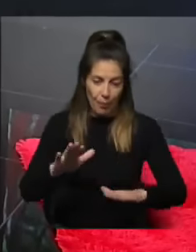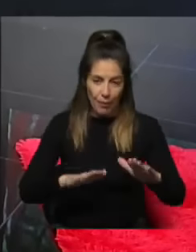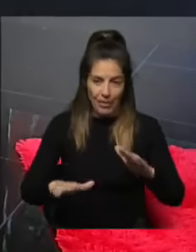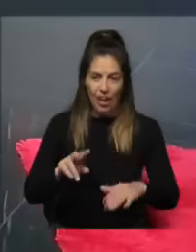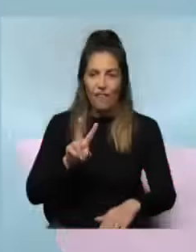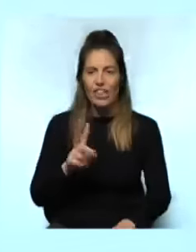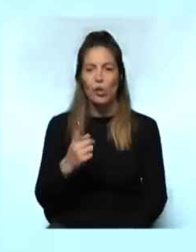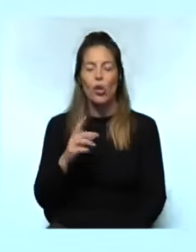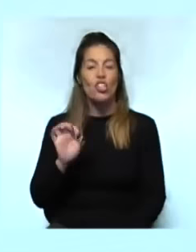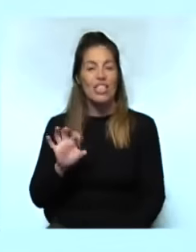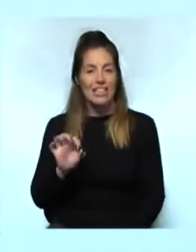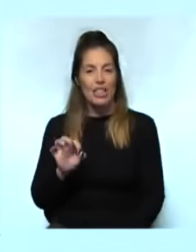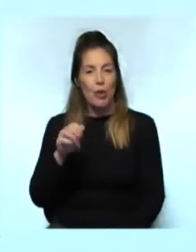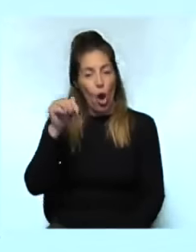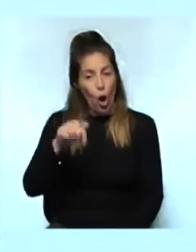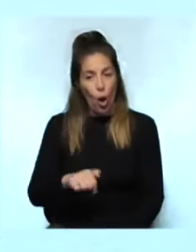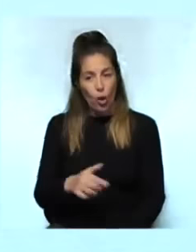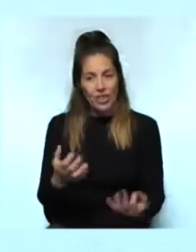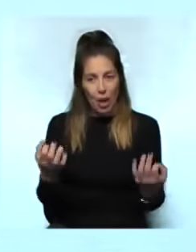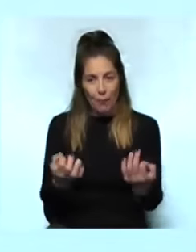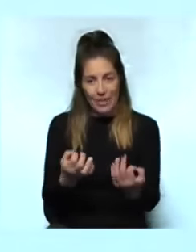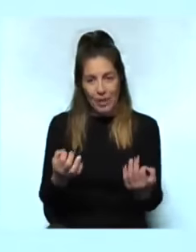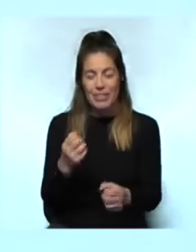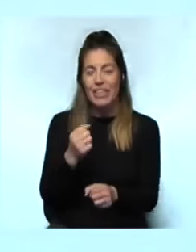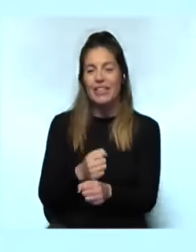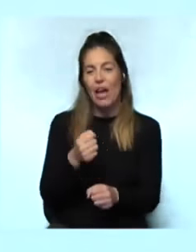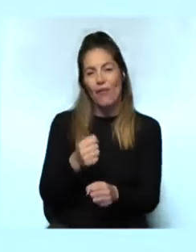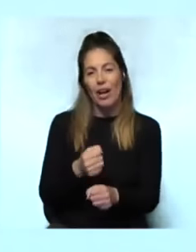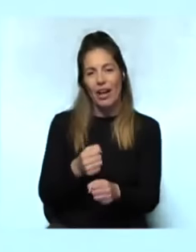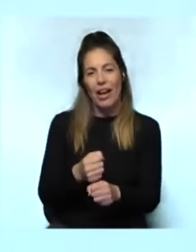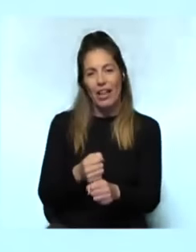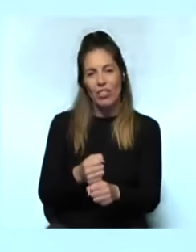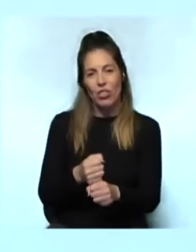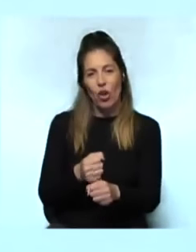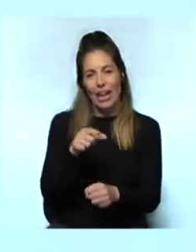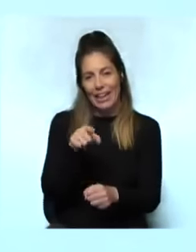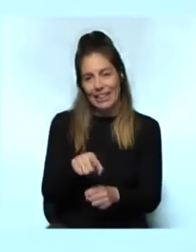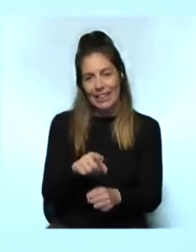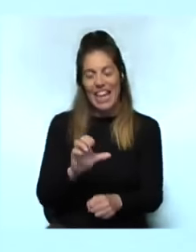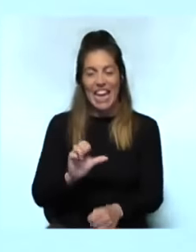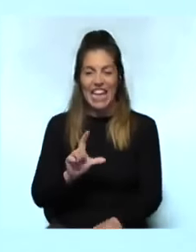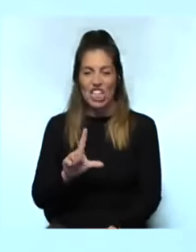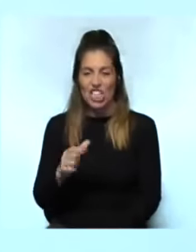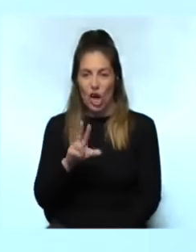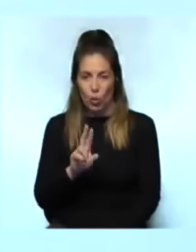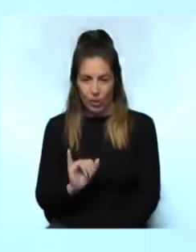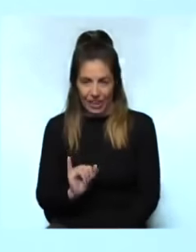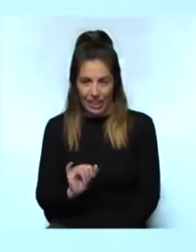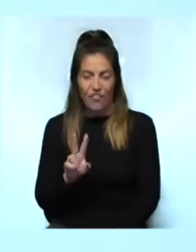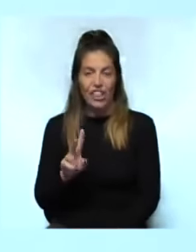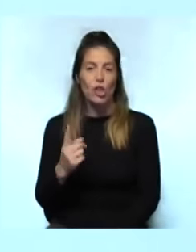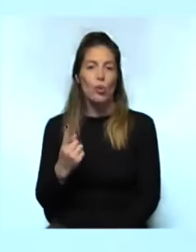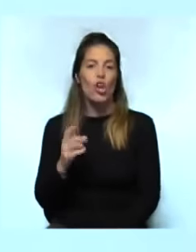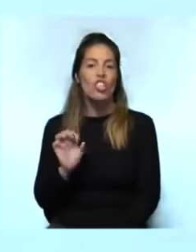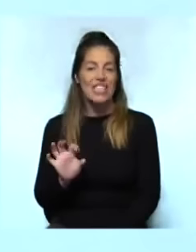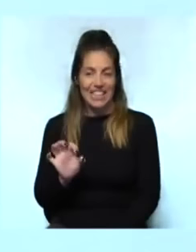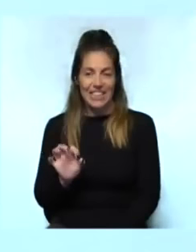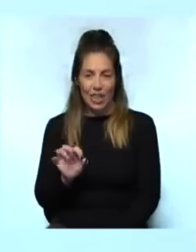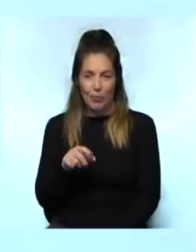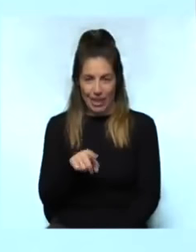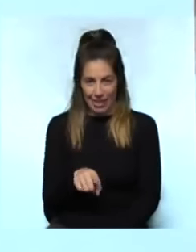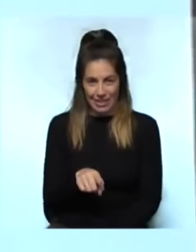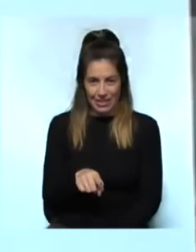de septiembre. Ajá. Y hoy particularmente se va a estar trabajando en la boca calle de Yauli y 21 de septiembre, así que va a